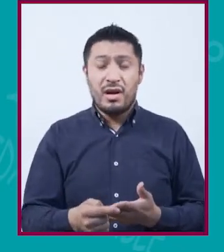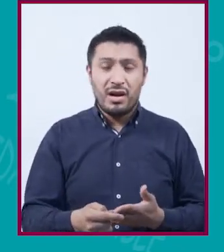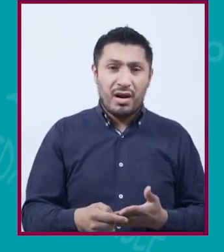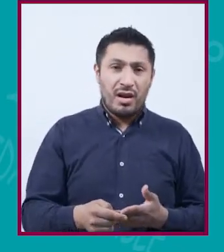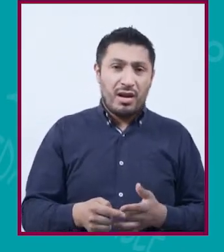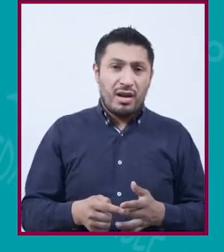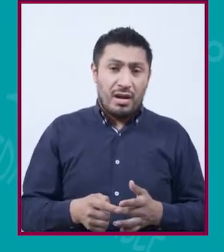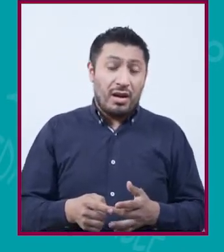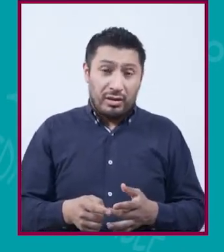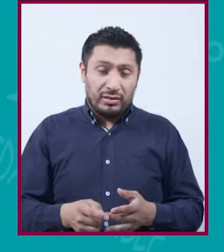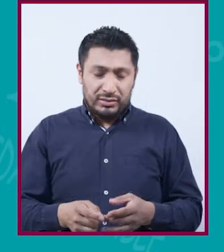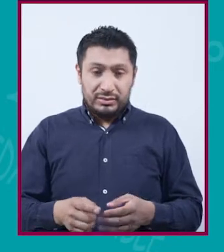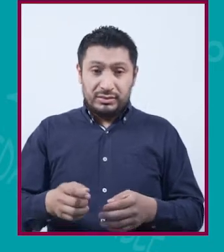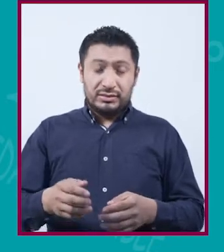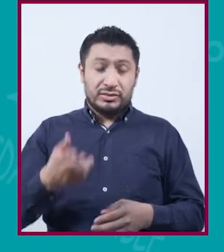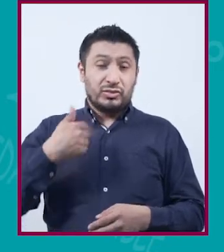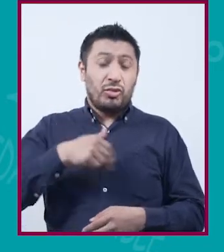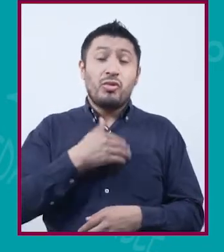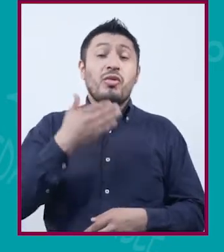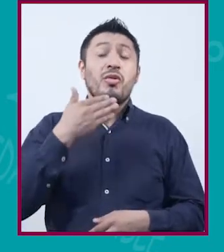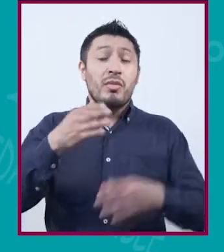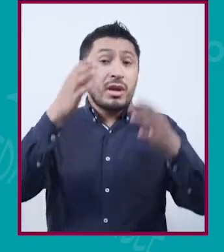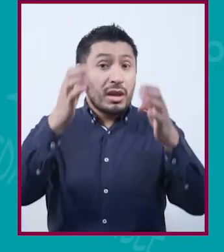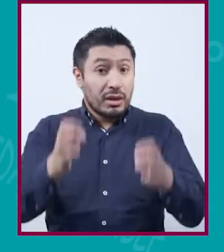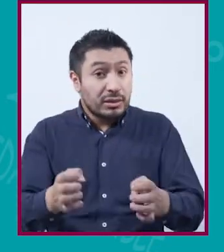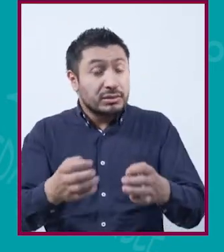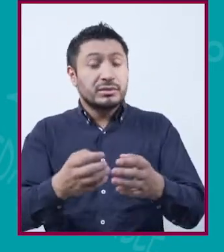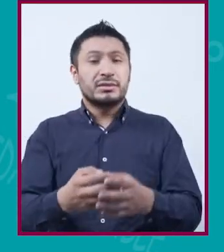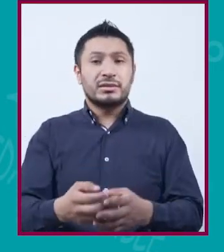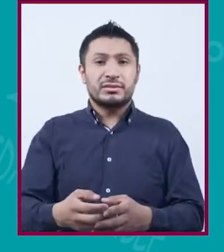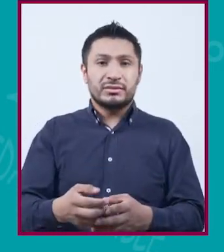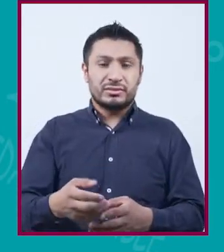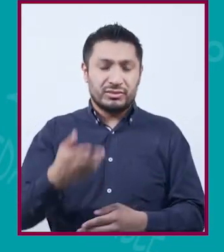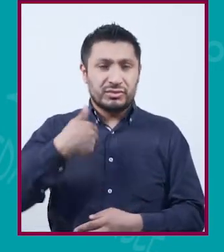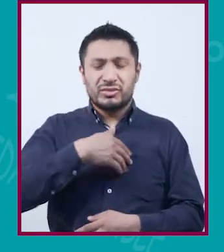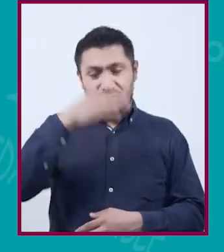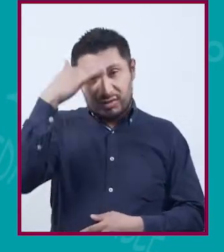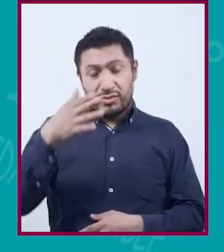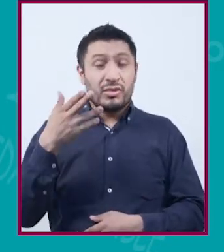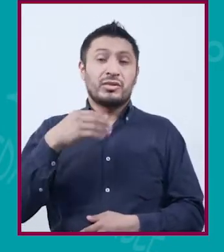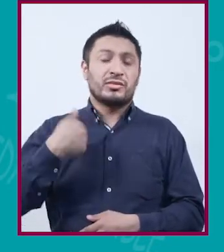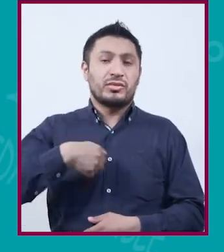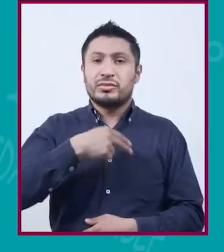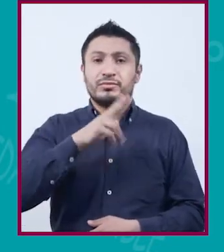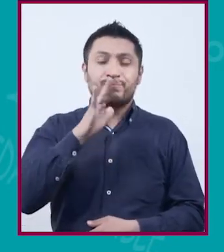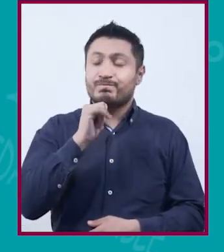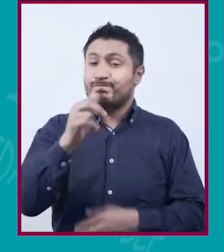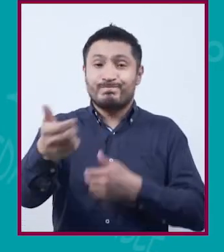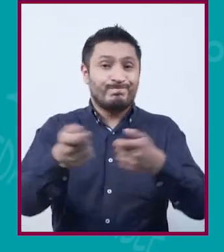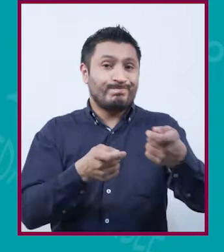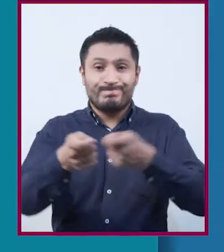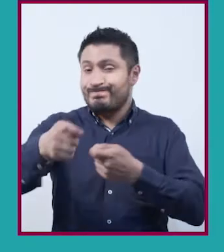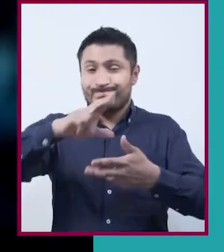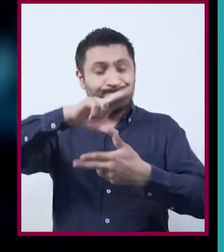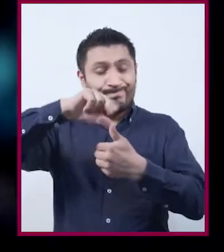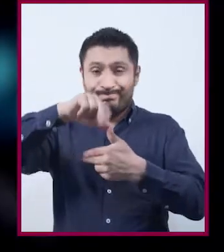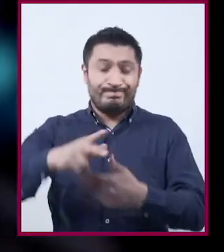sobrellevar dicha fenómeno natural que, como bien sabemos, ninguno de nosotros podemos controlar.